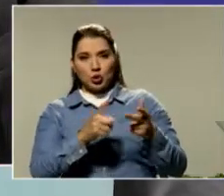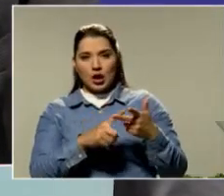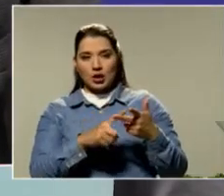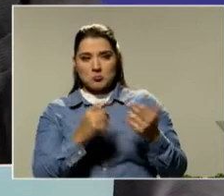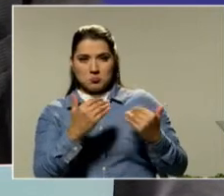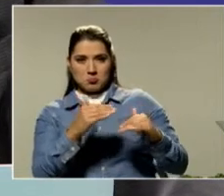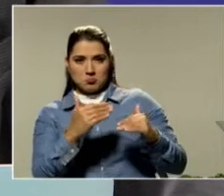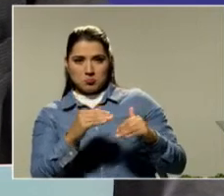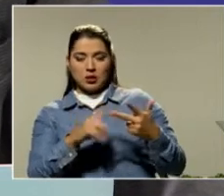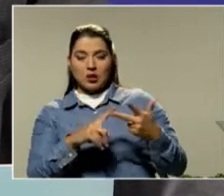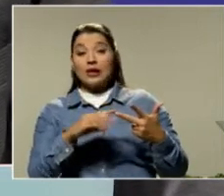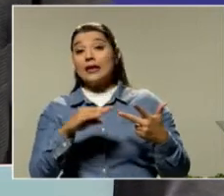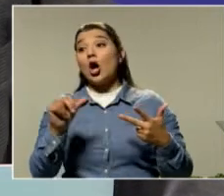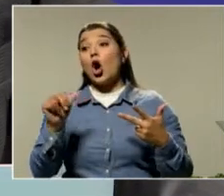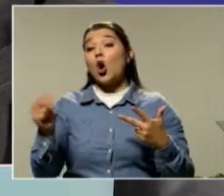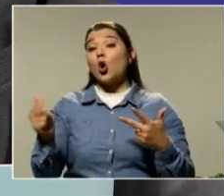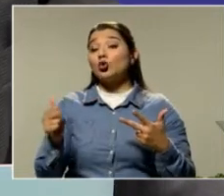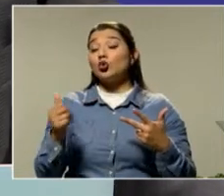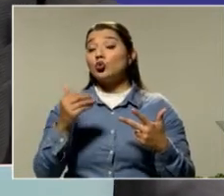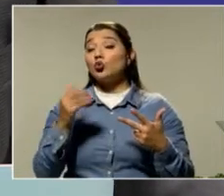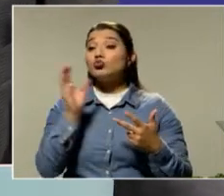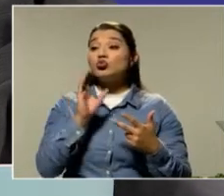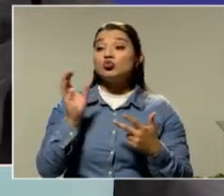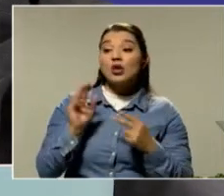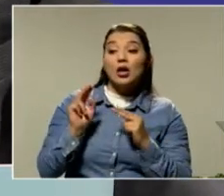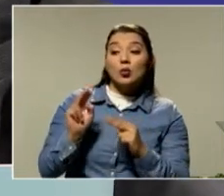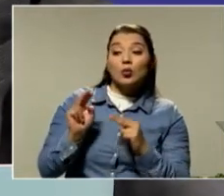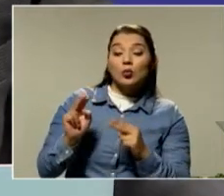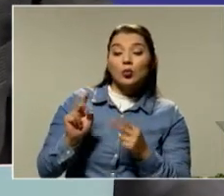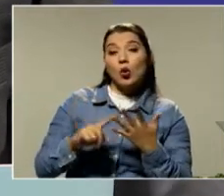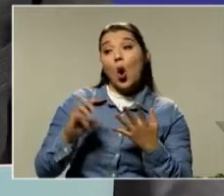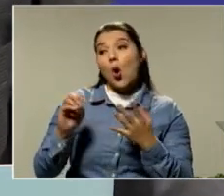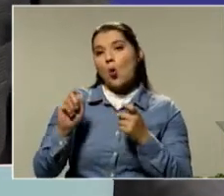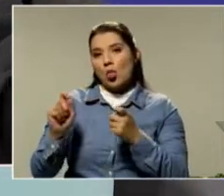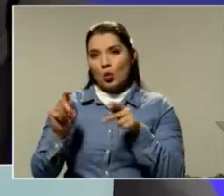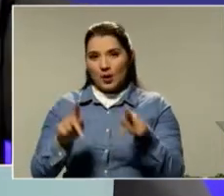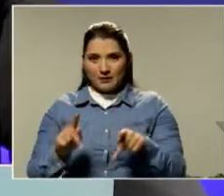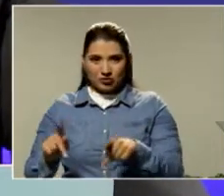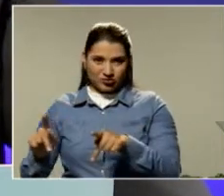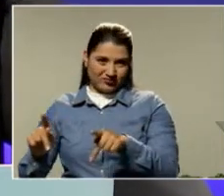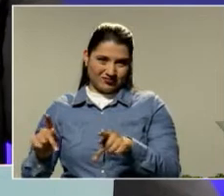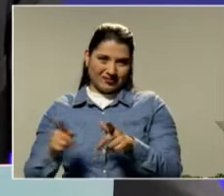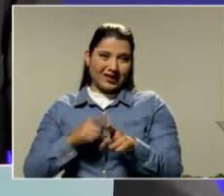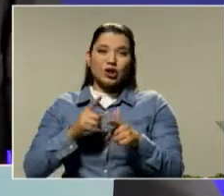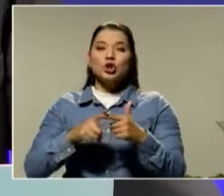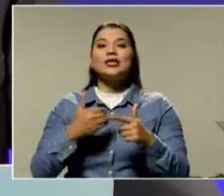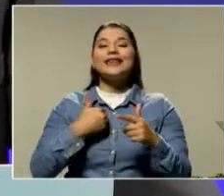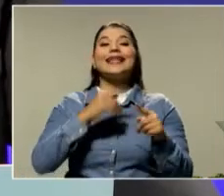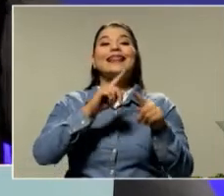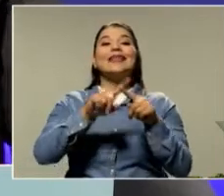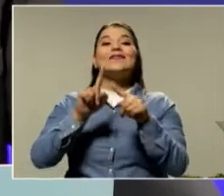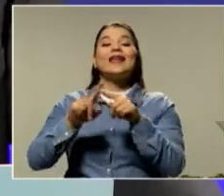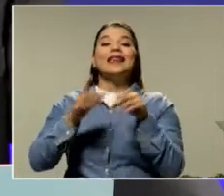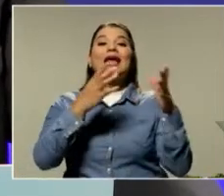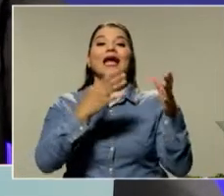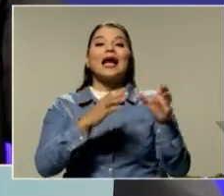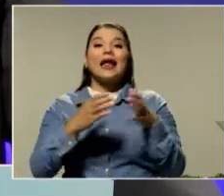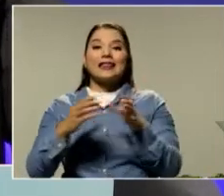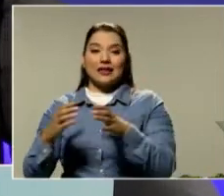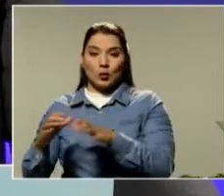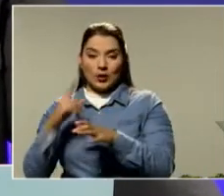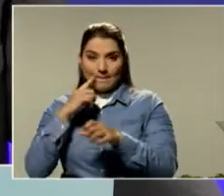buscar fiscalizar o educar a la gente. Entonces, hay diferentes niveles que uno puede trabajar y también